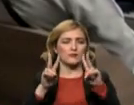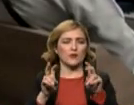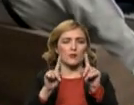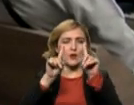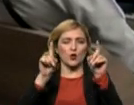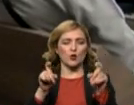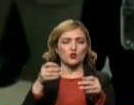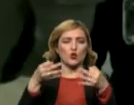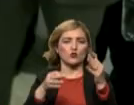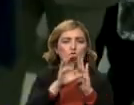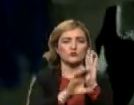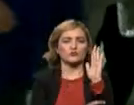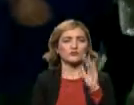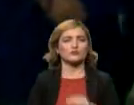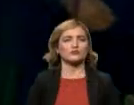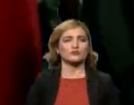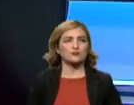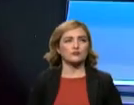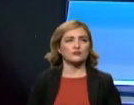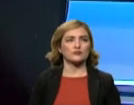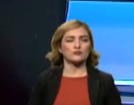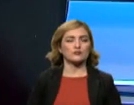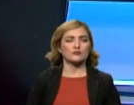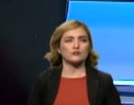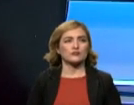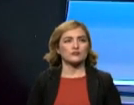consulta de la Corte Constitucional.